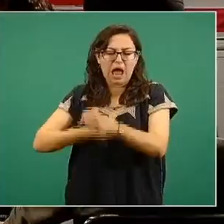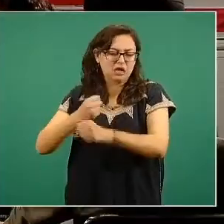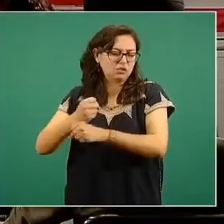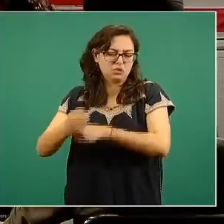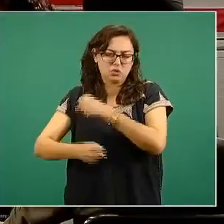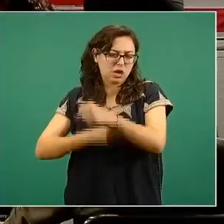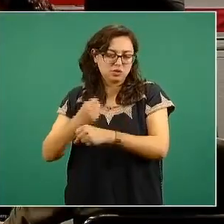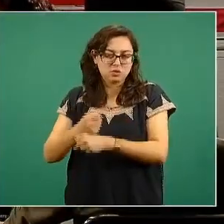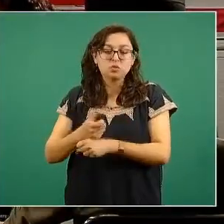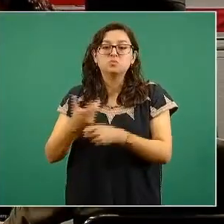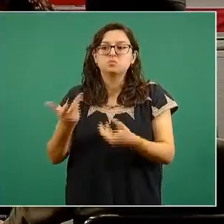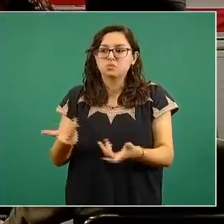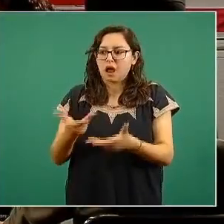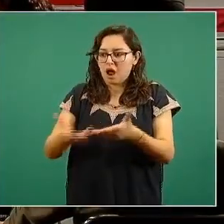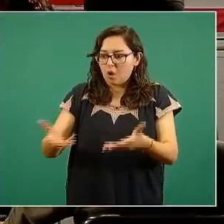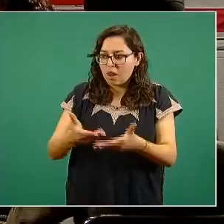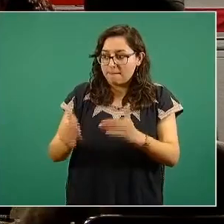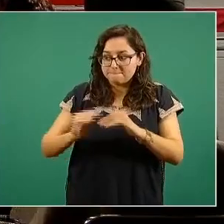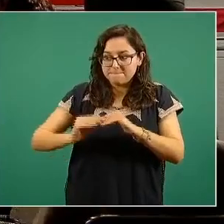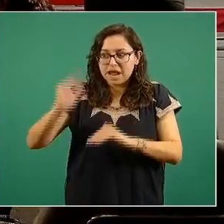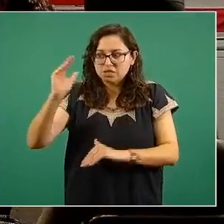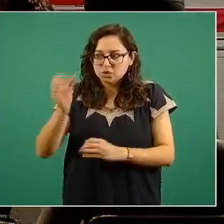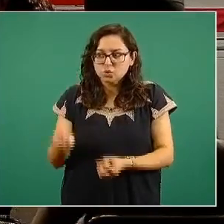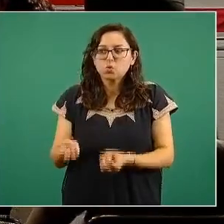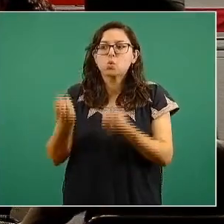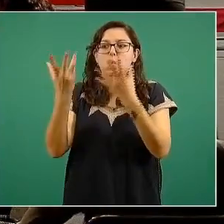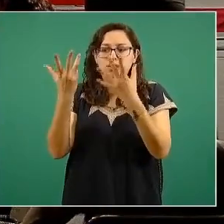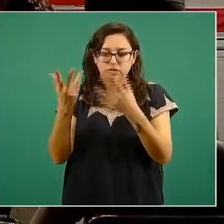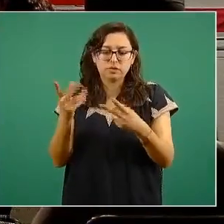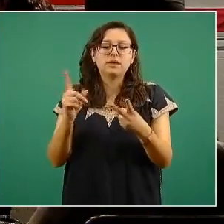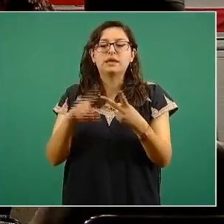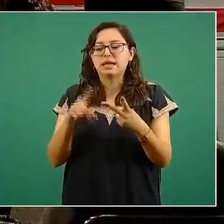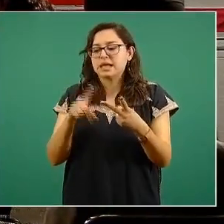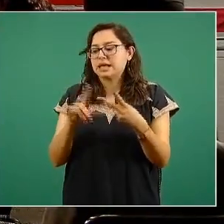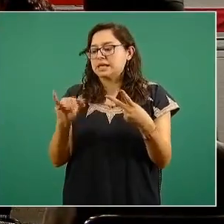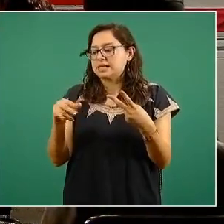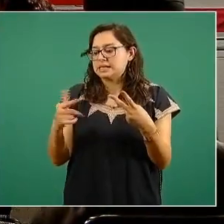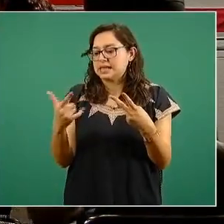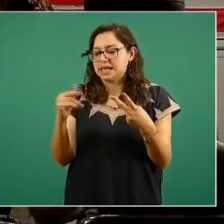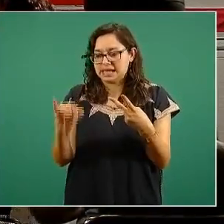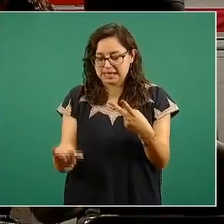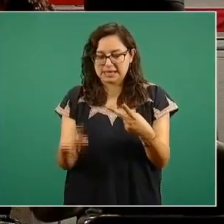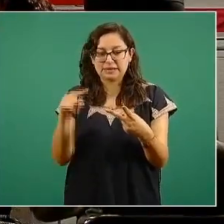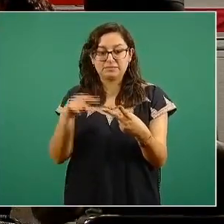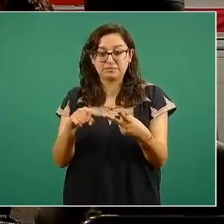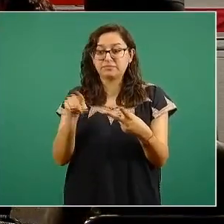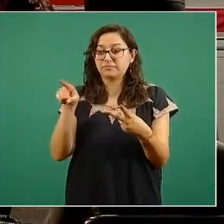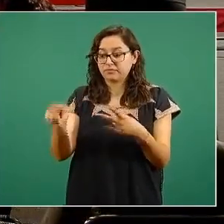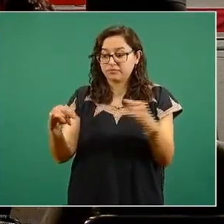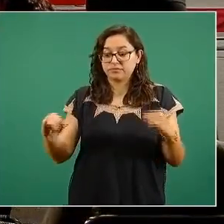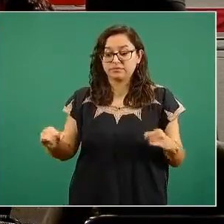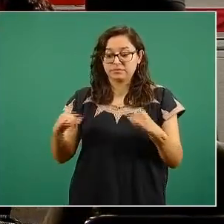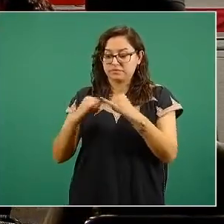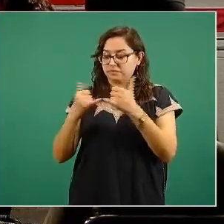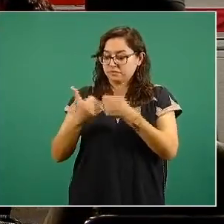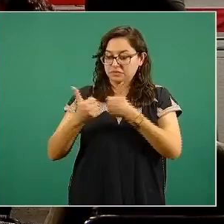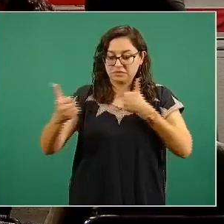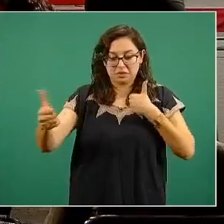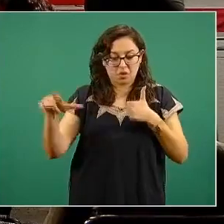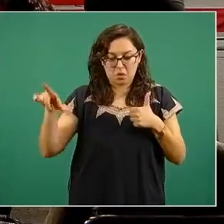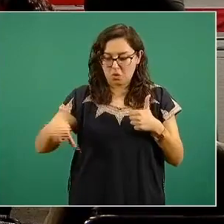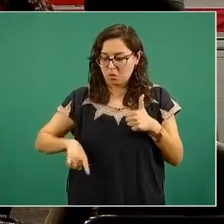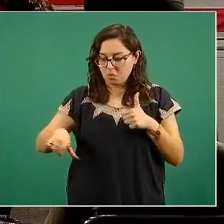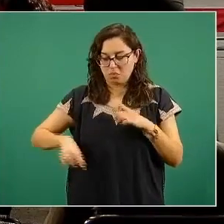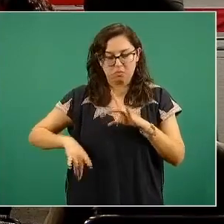Participa también el Instituto Nacional de Geografía y Estadística, el INEGI, una entidad autónoma del gobierno que es,